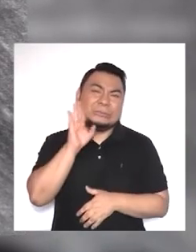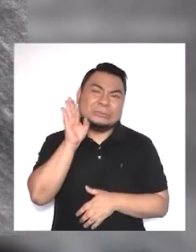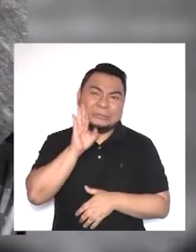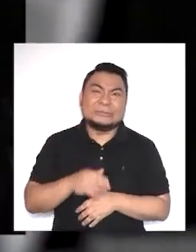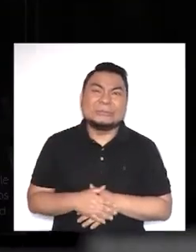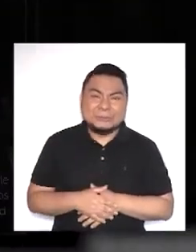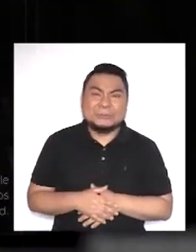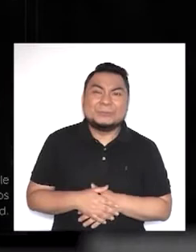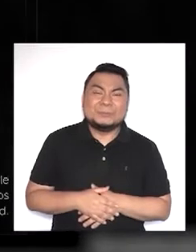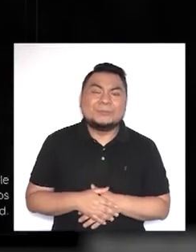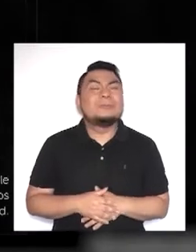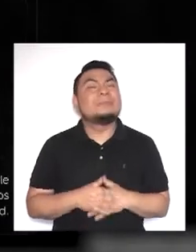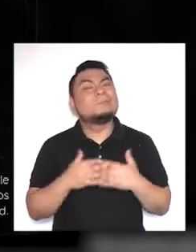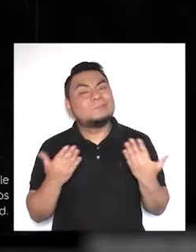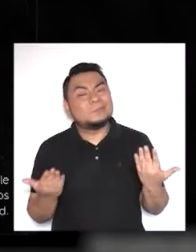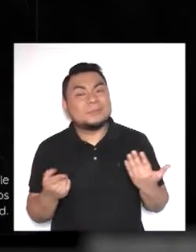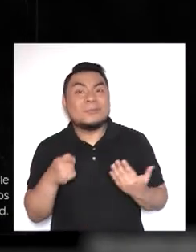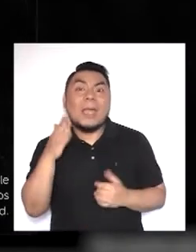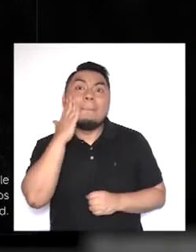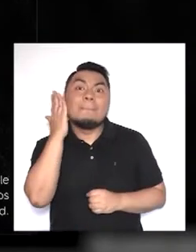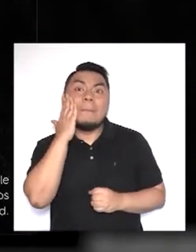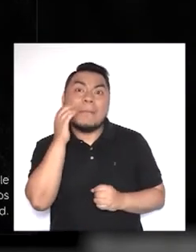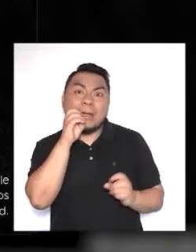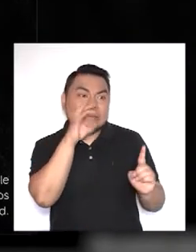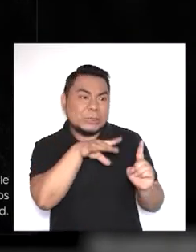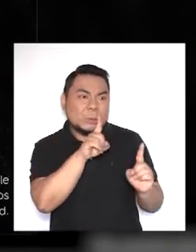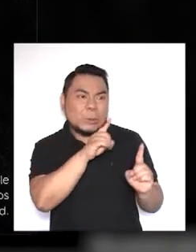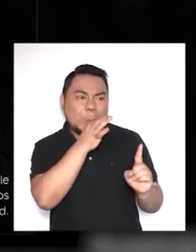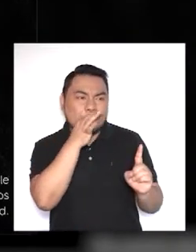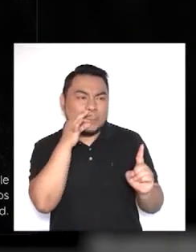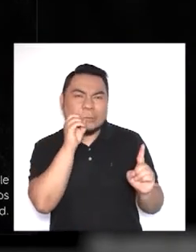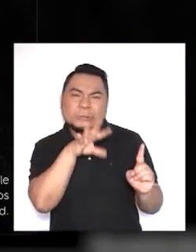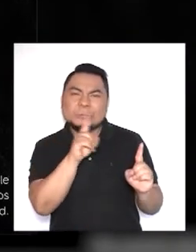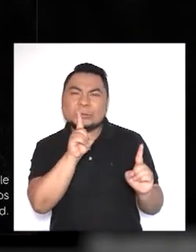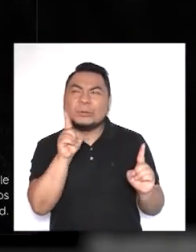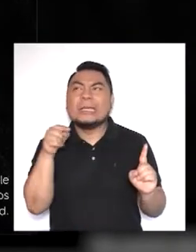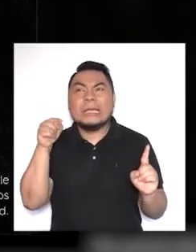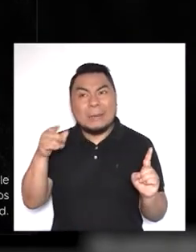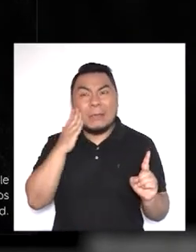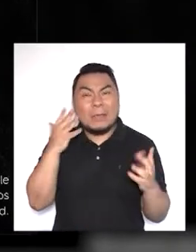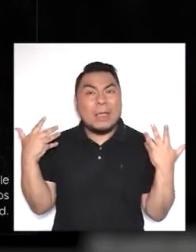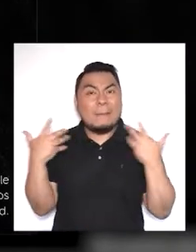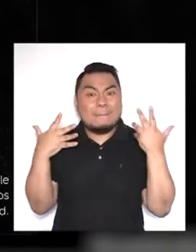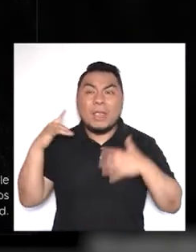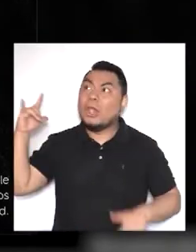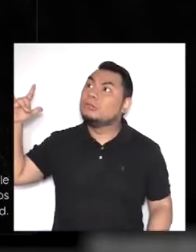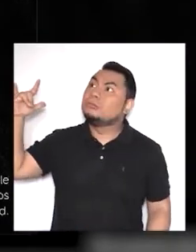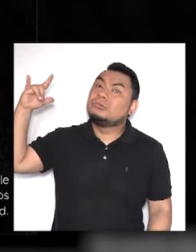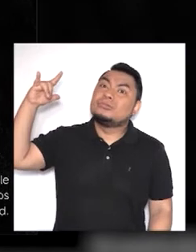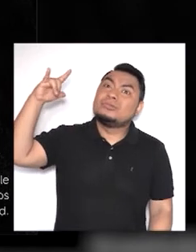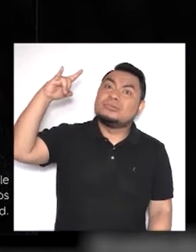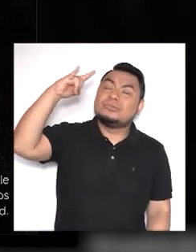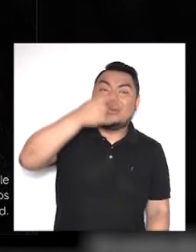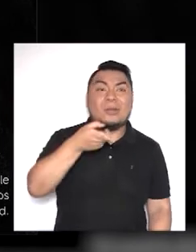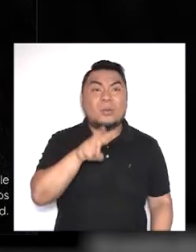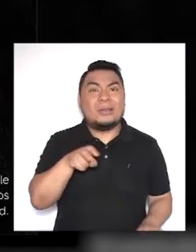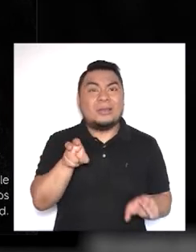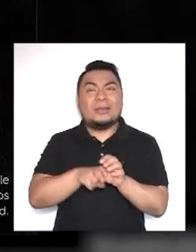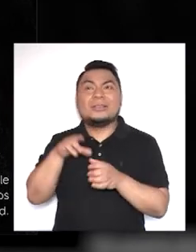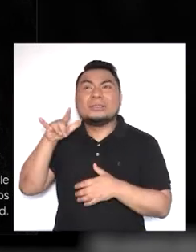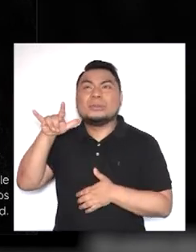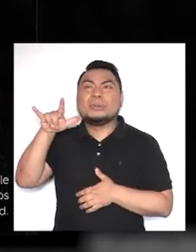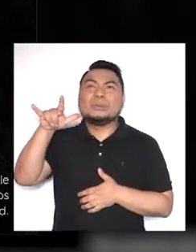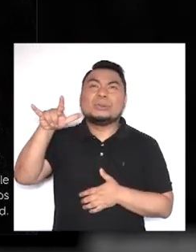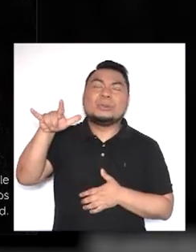sucias. No quería decirle que les tenía miedo a los aviones, porque cuando viajaba se